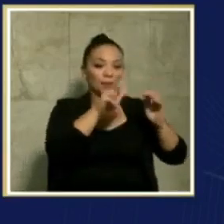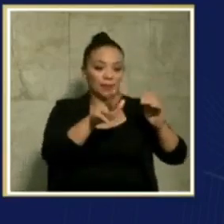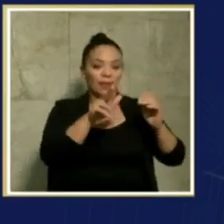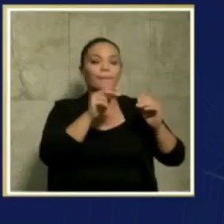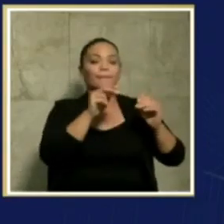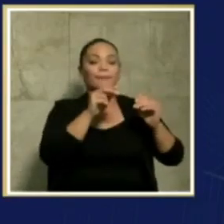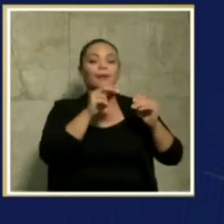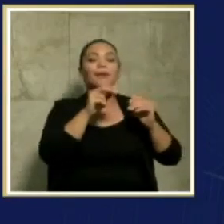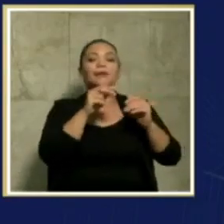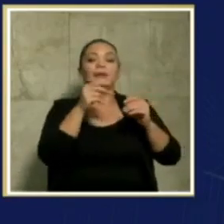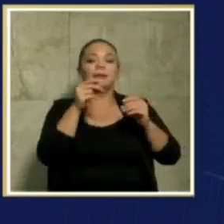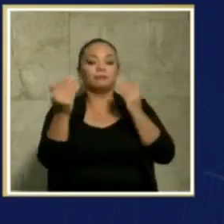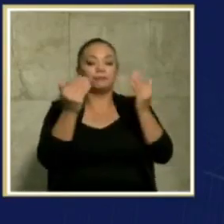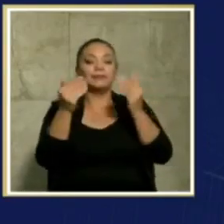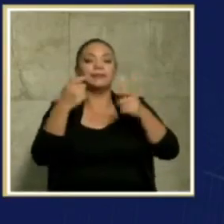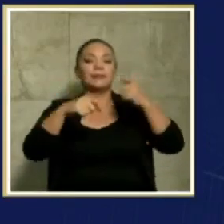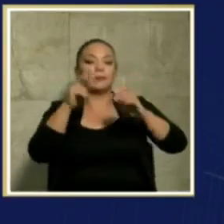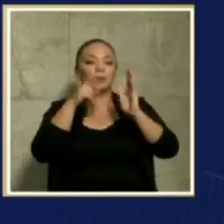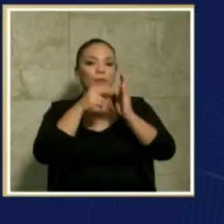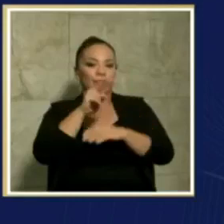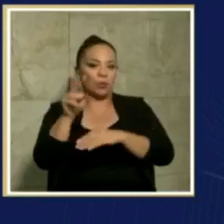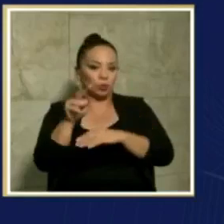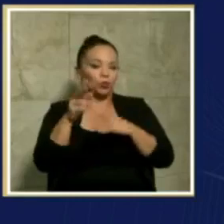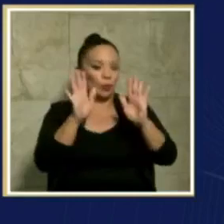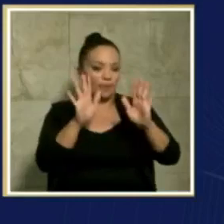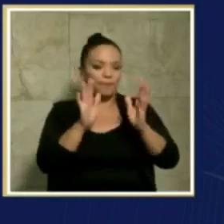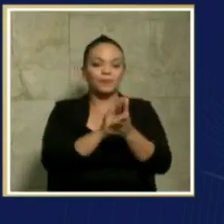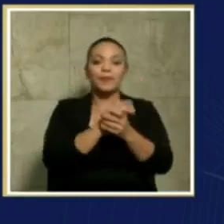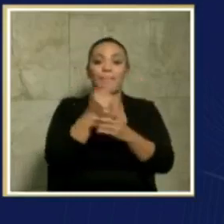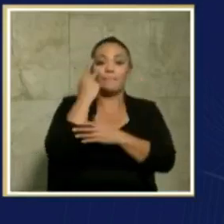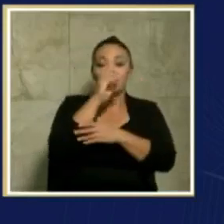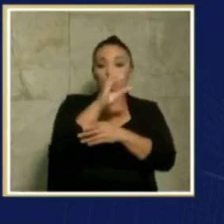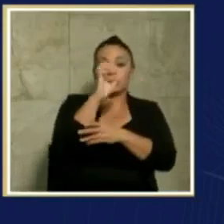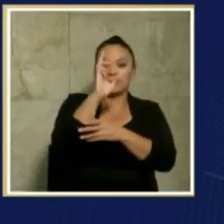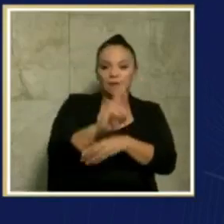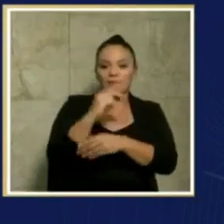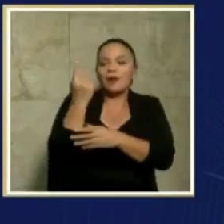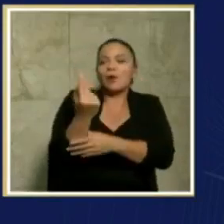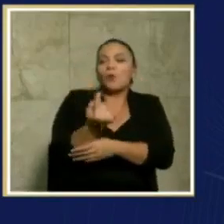de 2022. Y resulta ser que Costa Rica fue